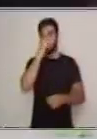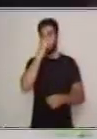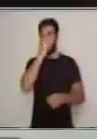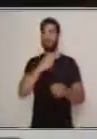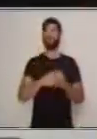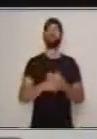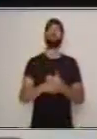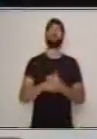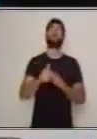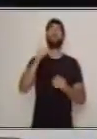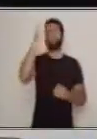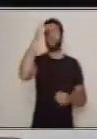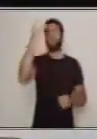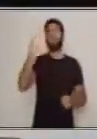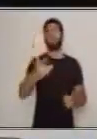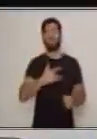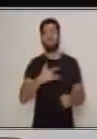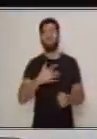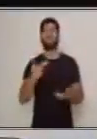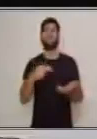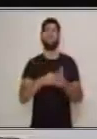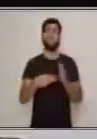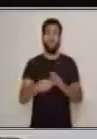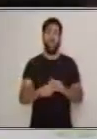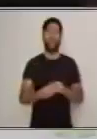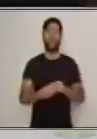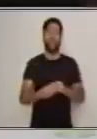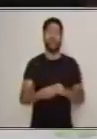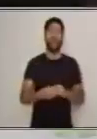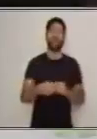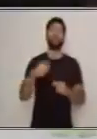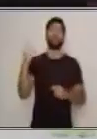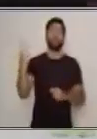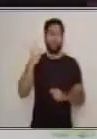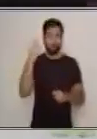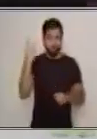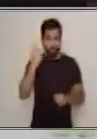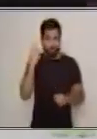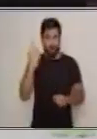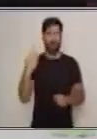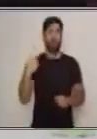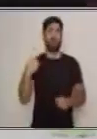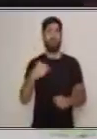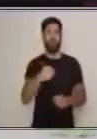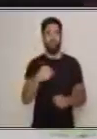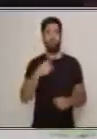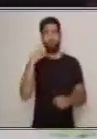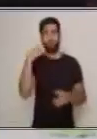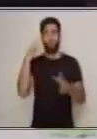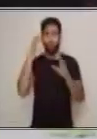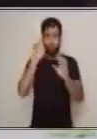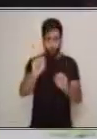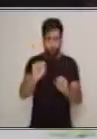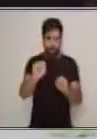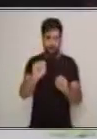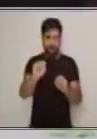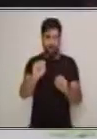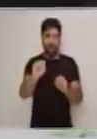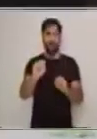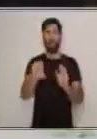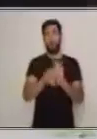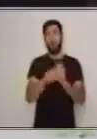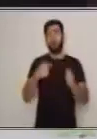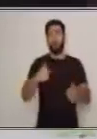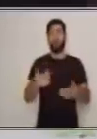sensibilizar? Que tu público se ponga a pensar que es importante tomar en cuenta lo que tú